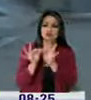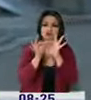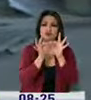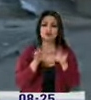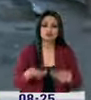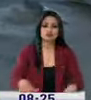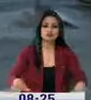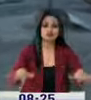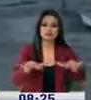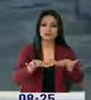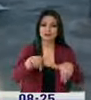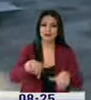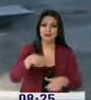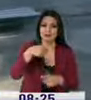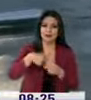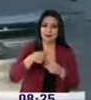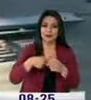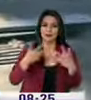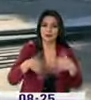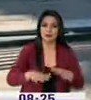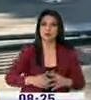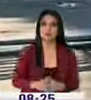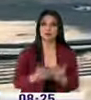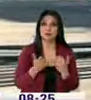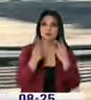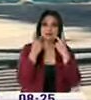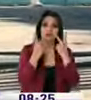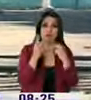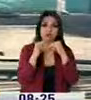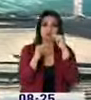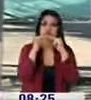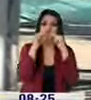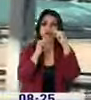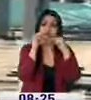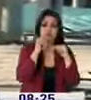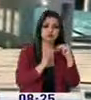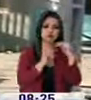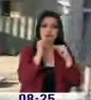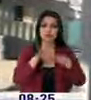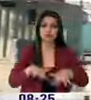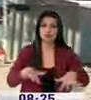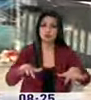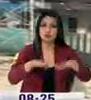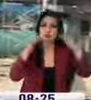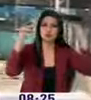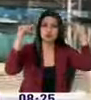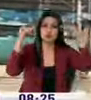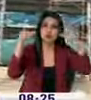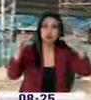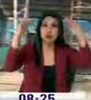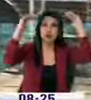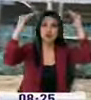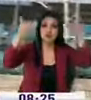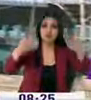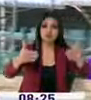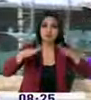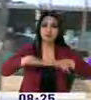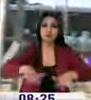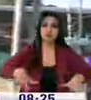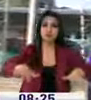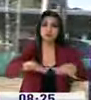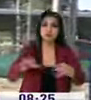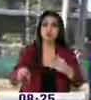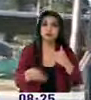las infraestructuras que se encuentran en el lugar. Ustedes pueden ver en estos momentos en las imágenes cómo las cubiertas e inclusive se